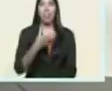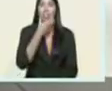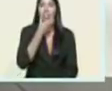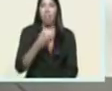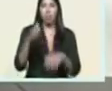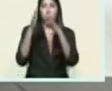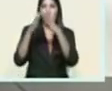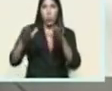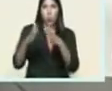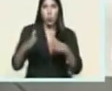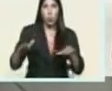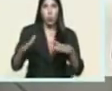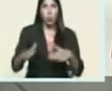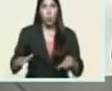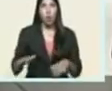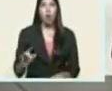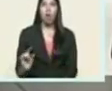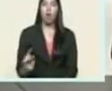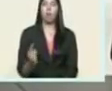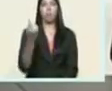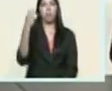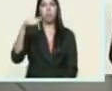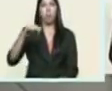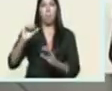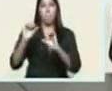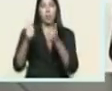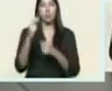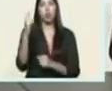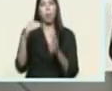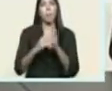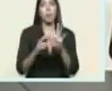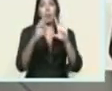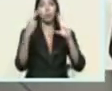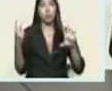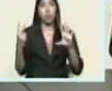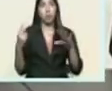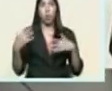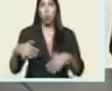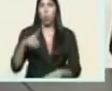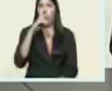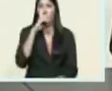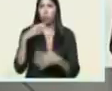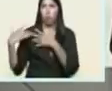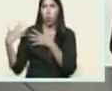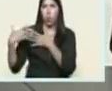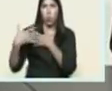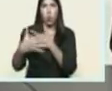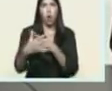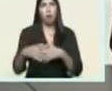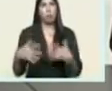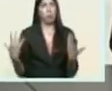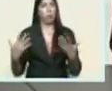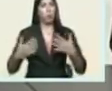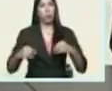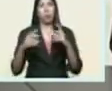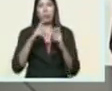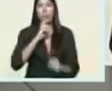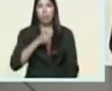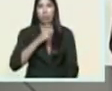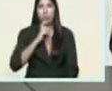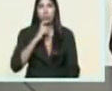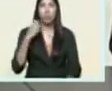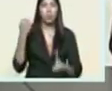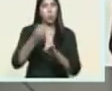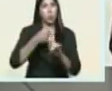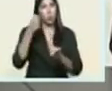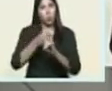que arrancan hoy, primero de noviembre del año 2017. Qué año tan complejo, qué año tan luchado, qué año